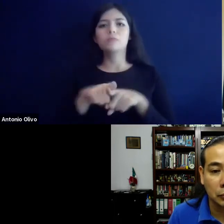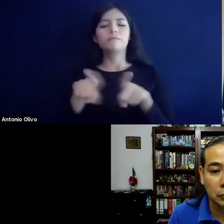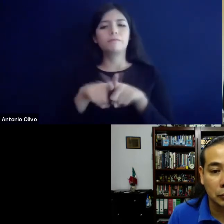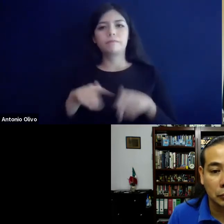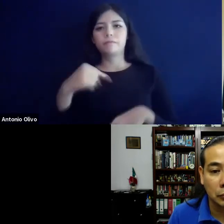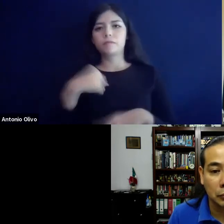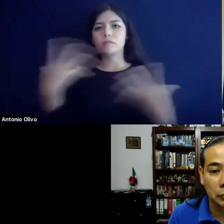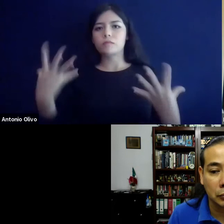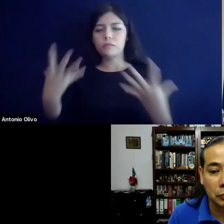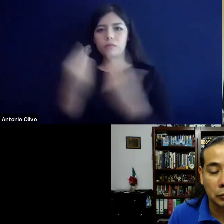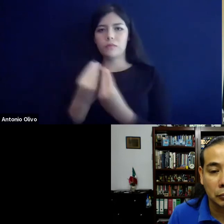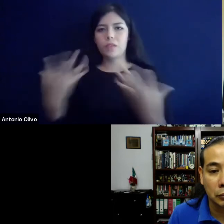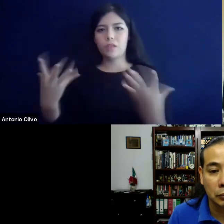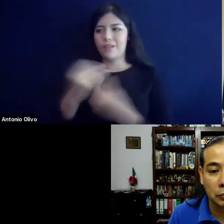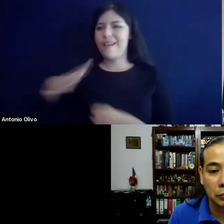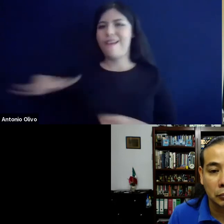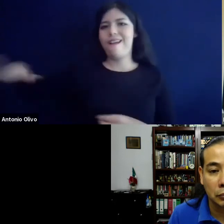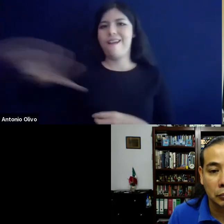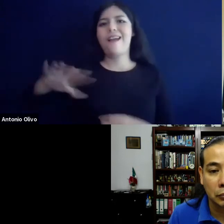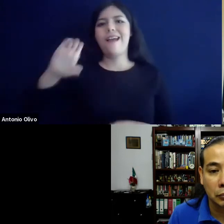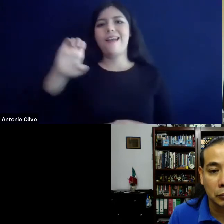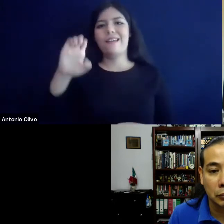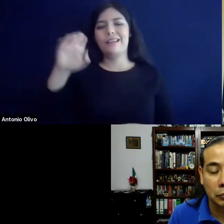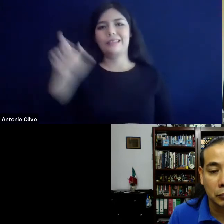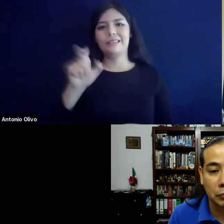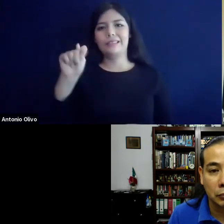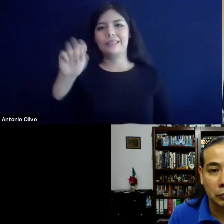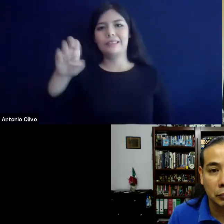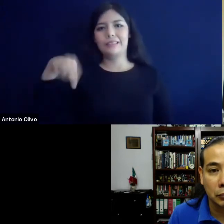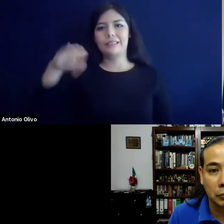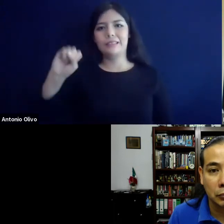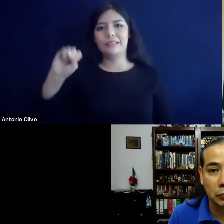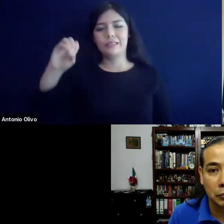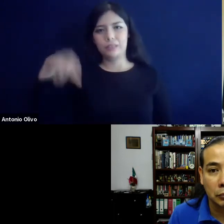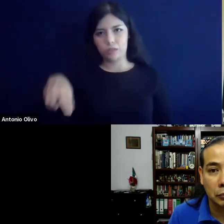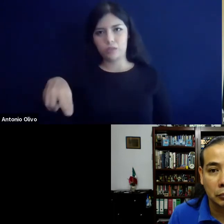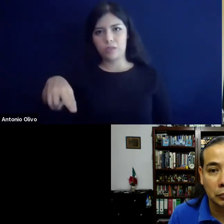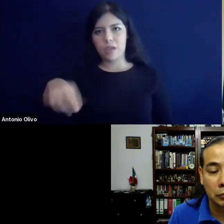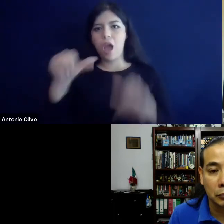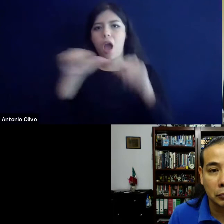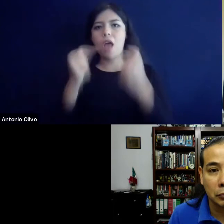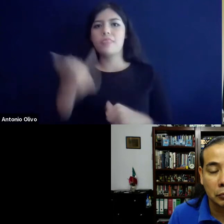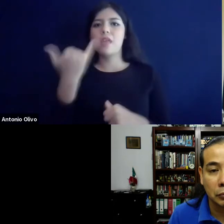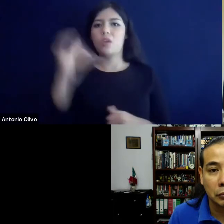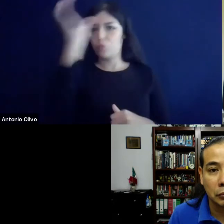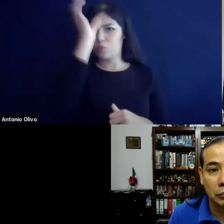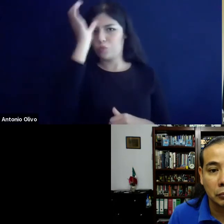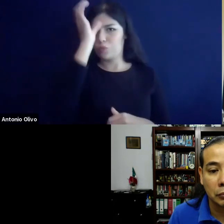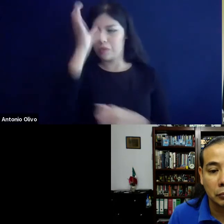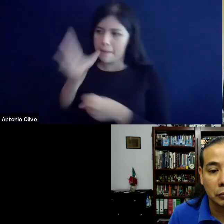de extensión y el programa de arte y cultura incluyente, que seguramente de eso les va a hablar José Antonio. Y